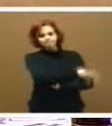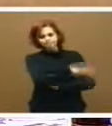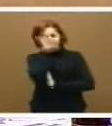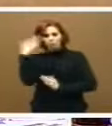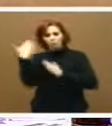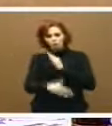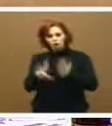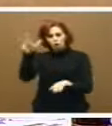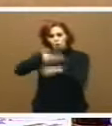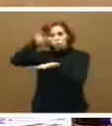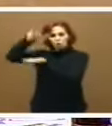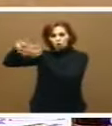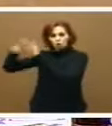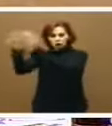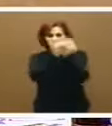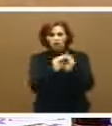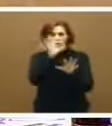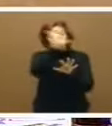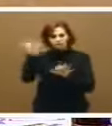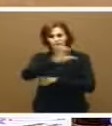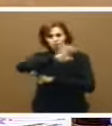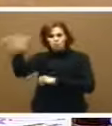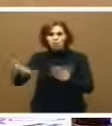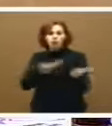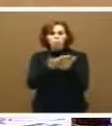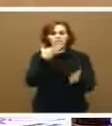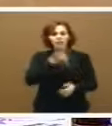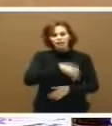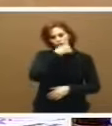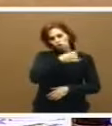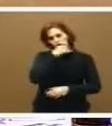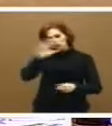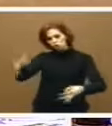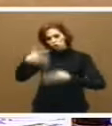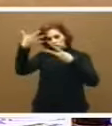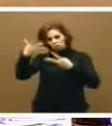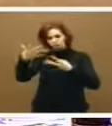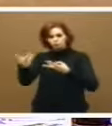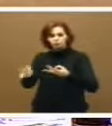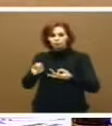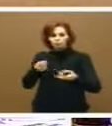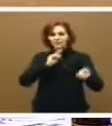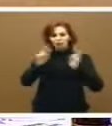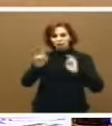homologadas de los países europeos, formulada por el Grupo Parlamentario Socialista. Octavo punto, interpelaciones.